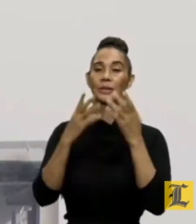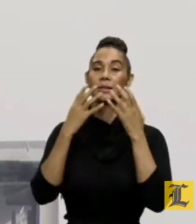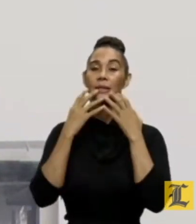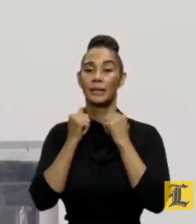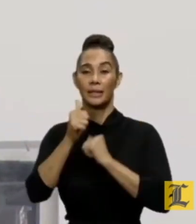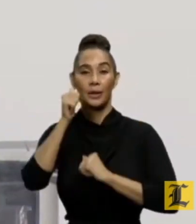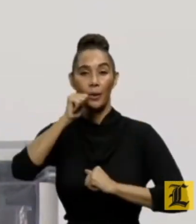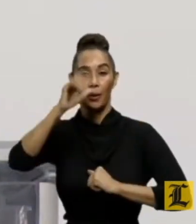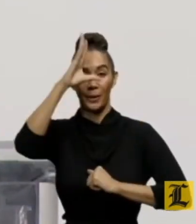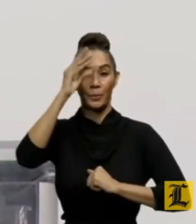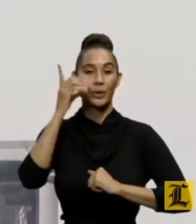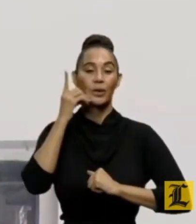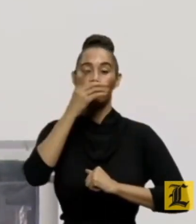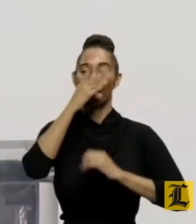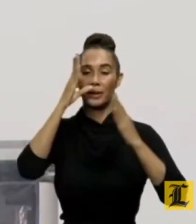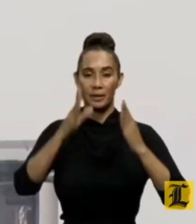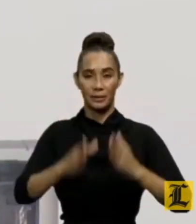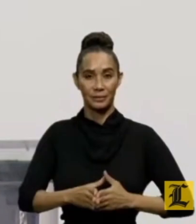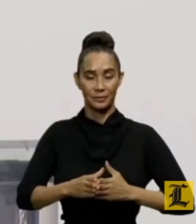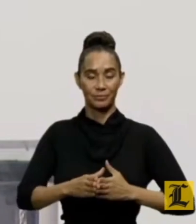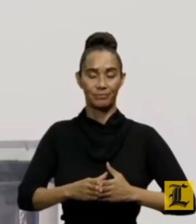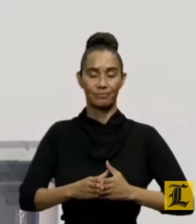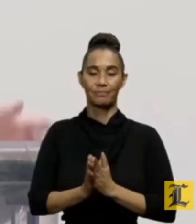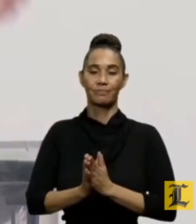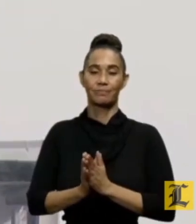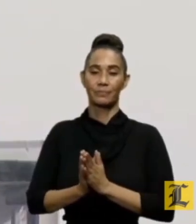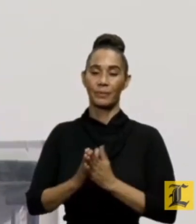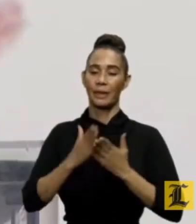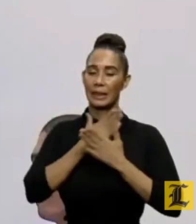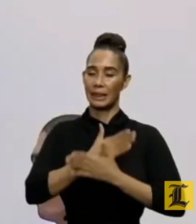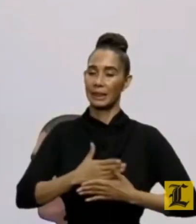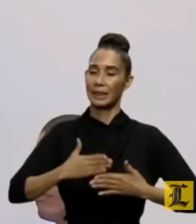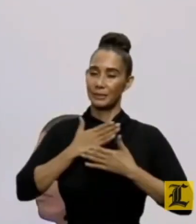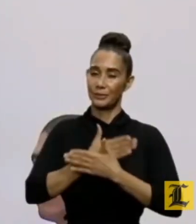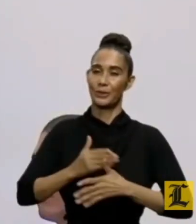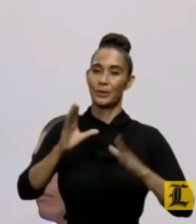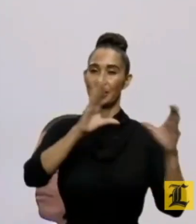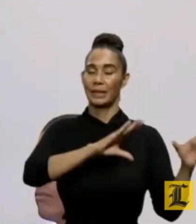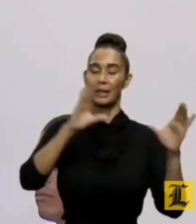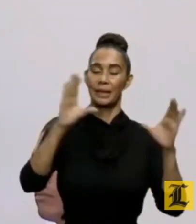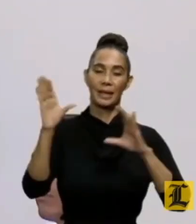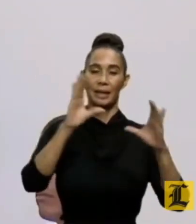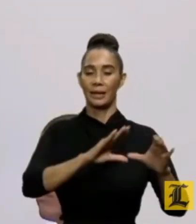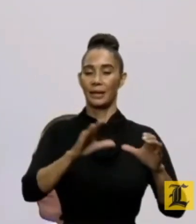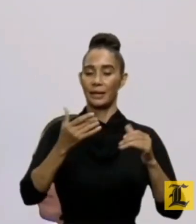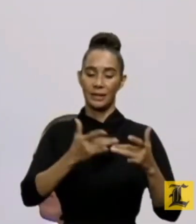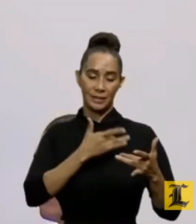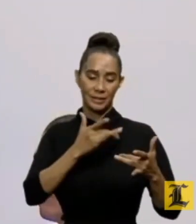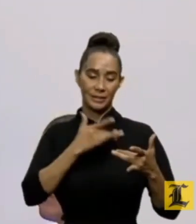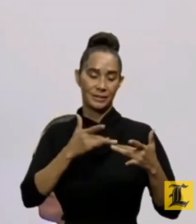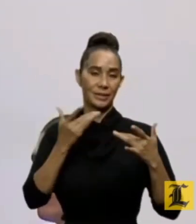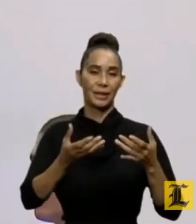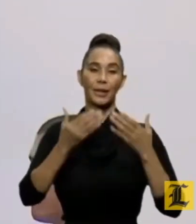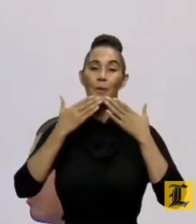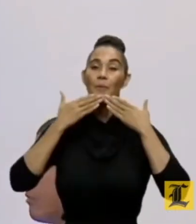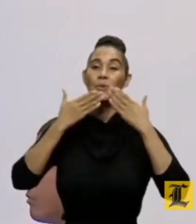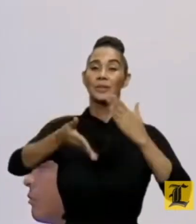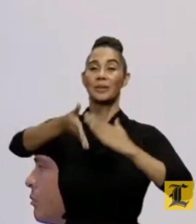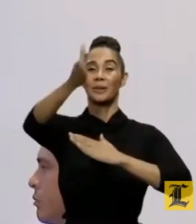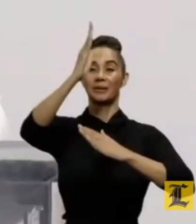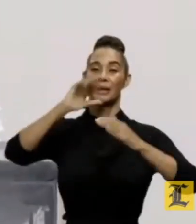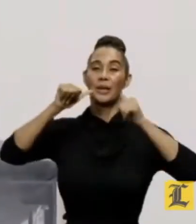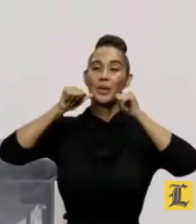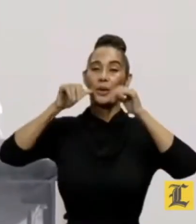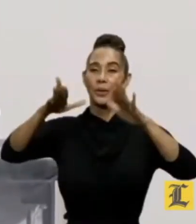queridas amigas, dominicanos, dominicanas, disfruten de la Navidad y sientan la brisita. Muchísimas gracias y que